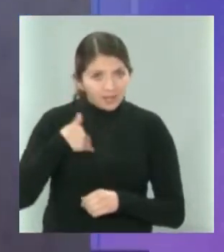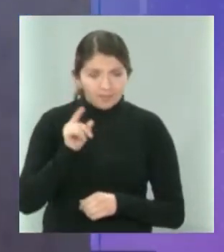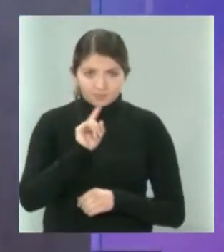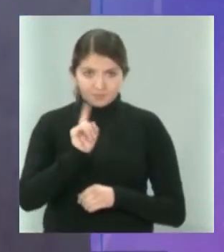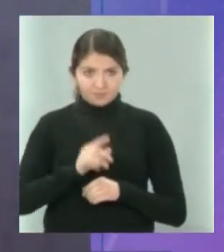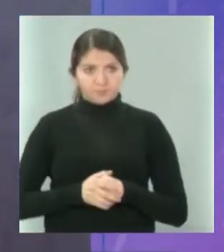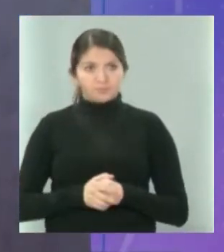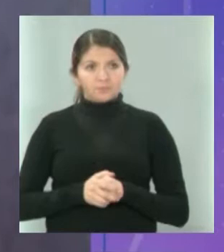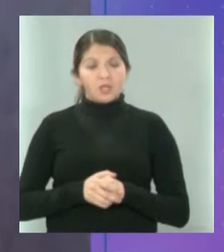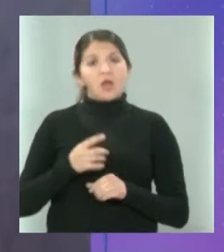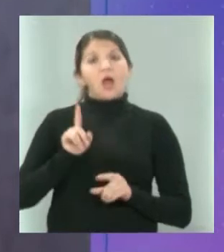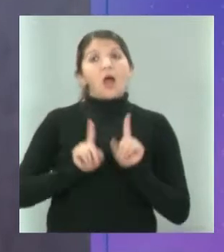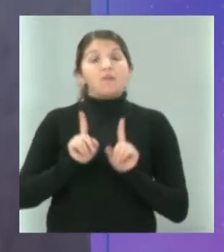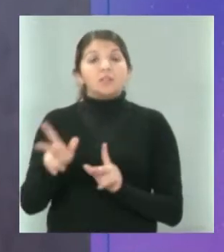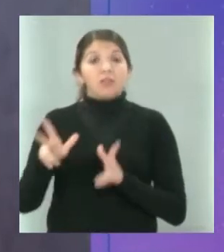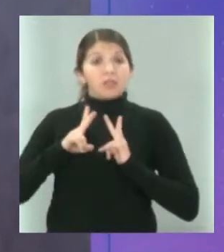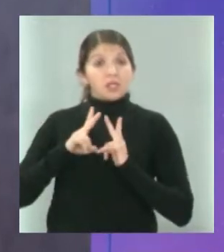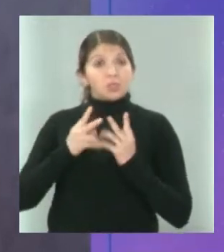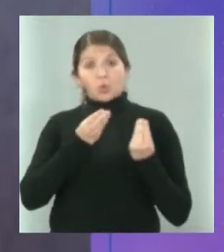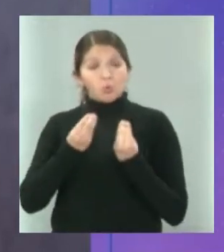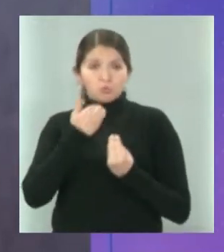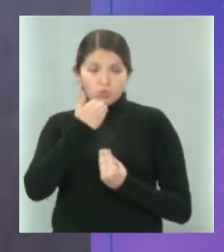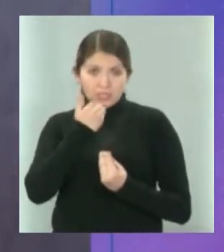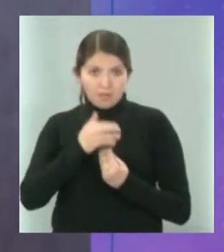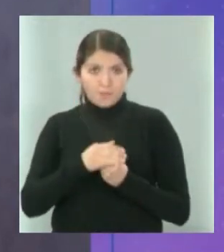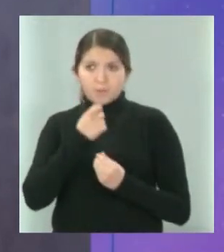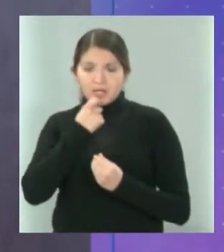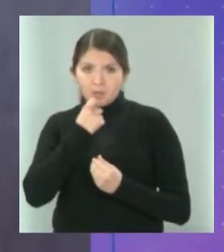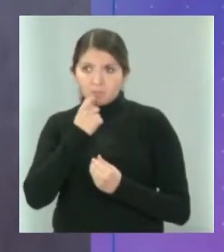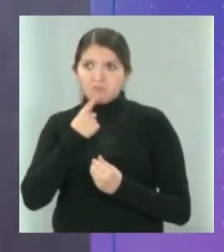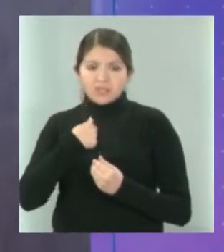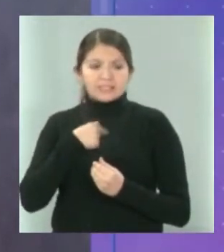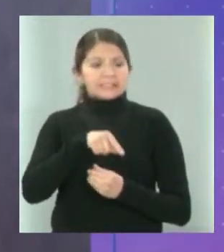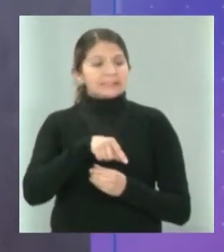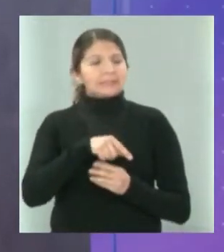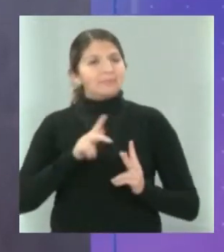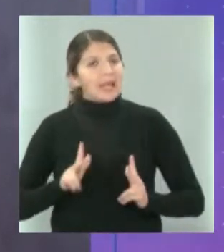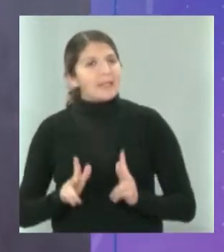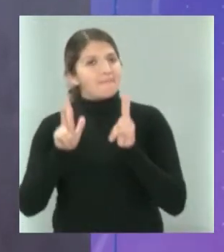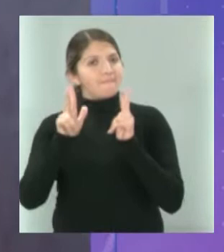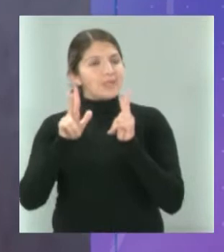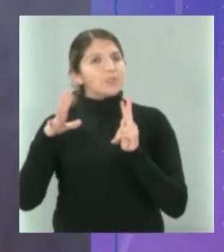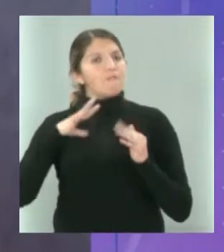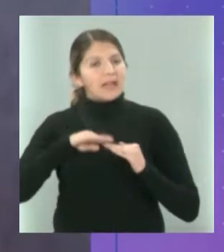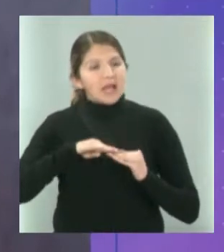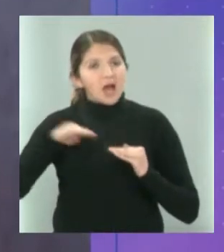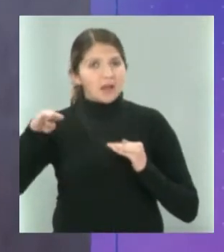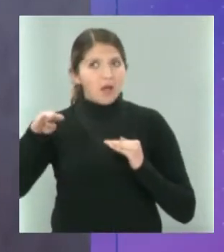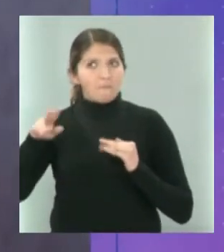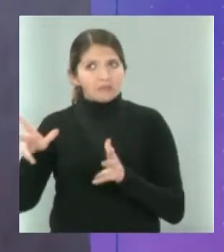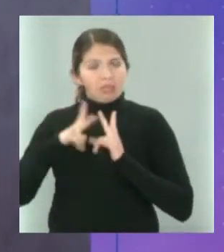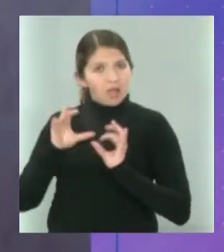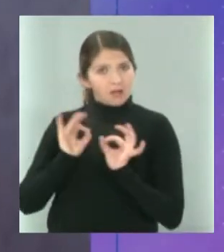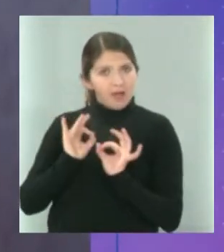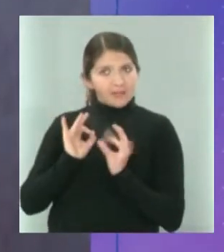no sabían cómo decirme: mirá, no tenemos el edificio adaptado, que esto, que el otro, algo